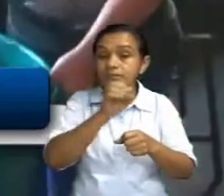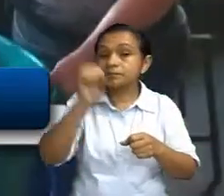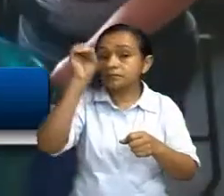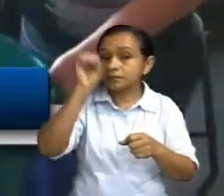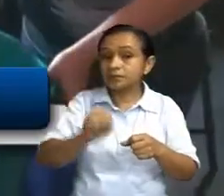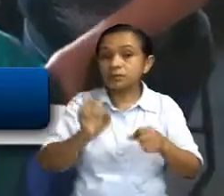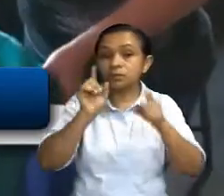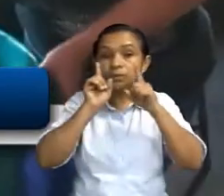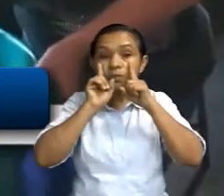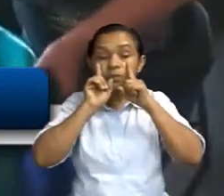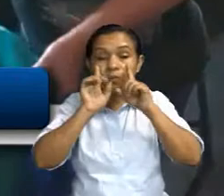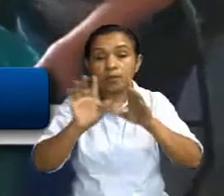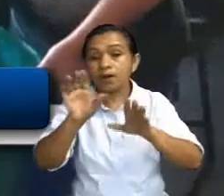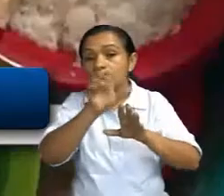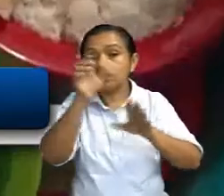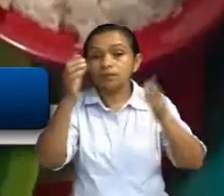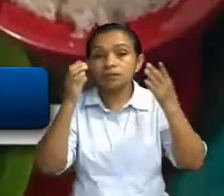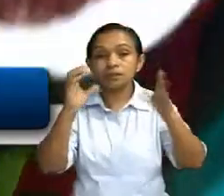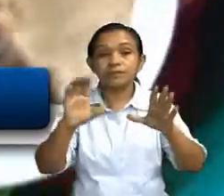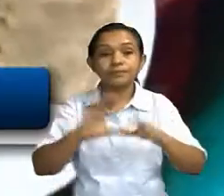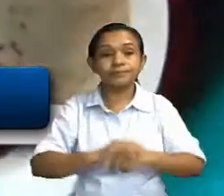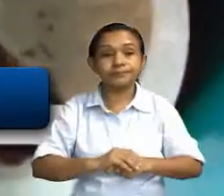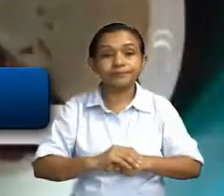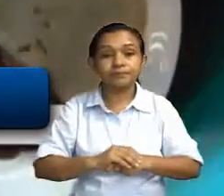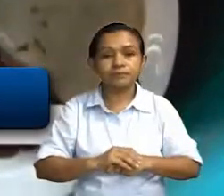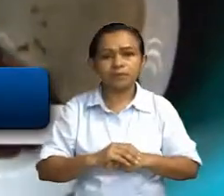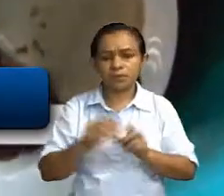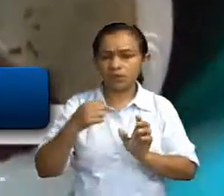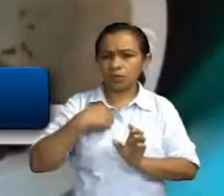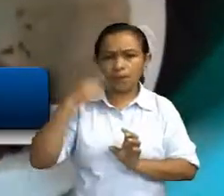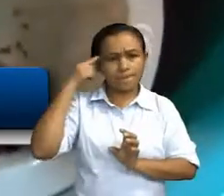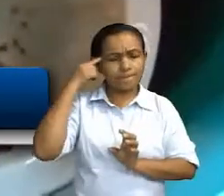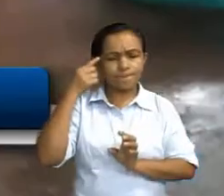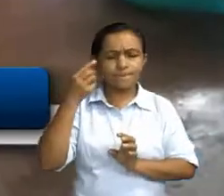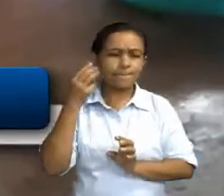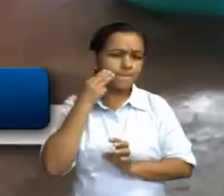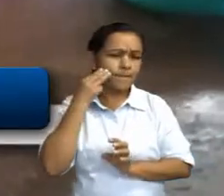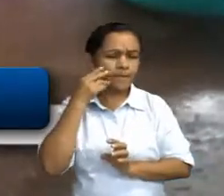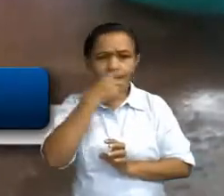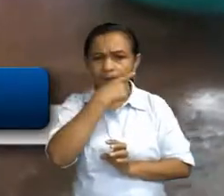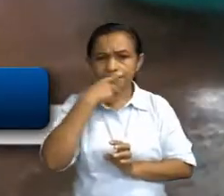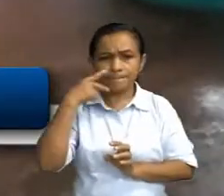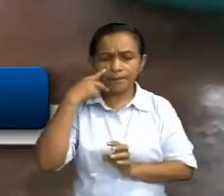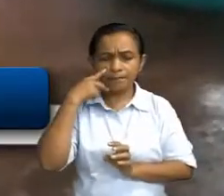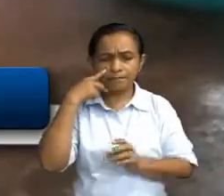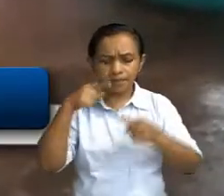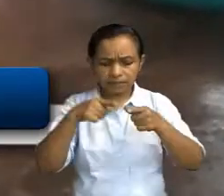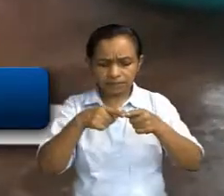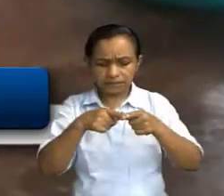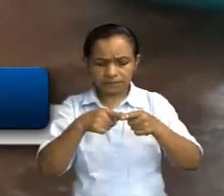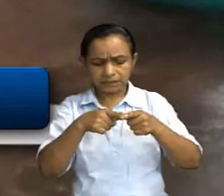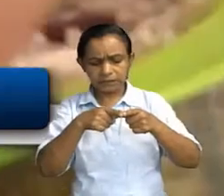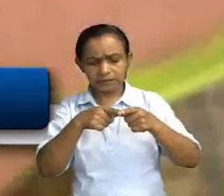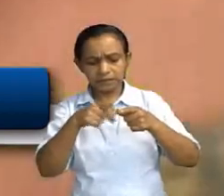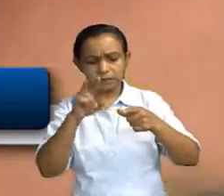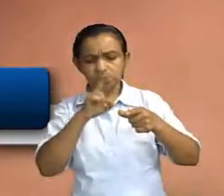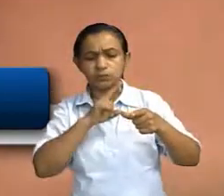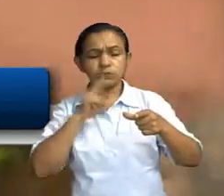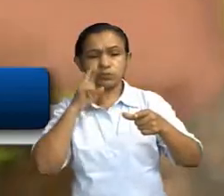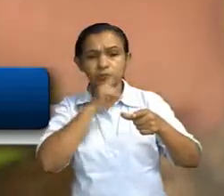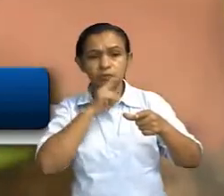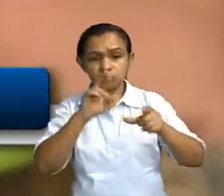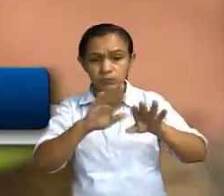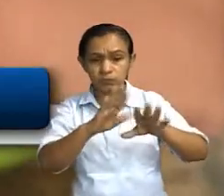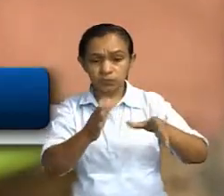tener en cuenta otras causas. Ahora, me imagino que cuando la madre o el padre de familia mira irritado la parte íntima de su niña,